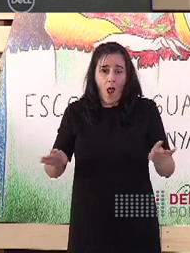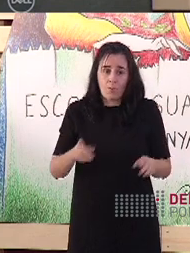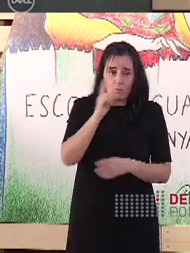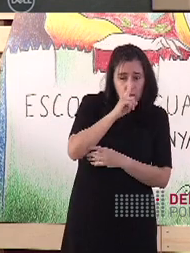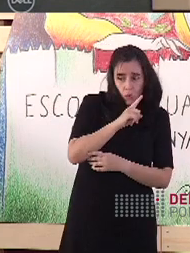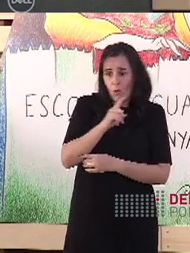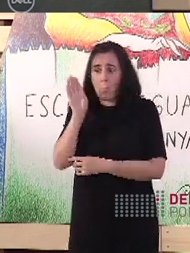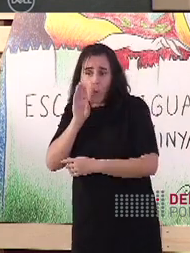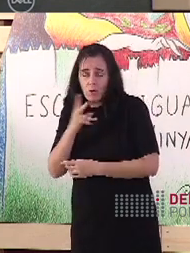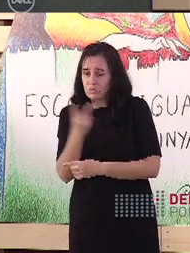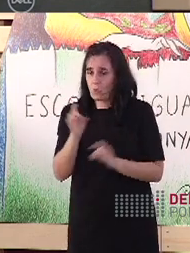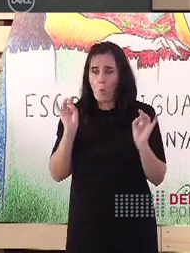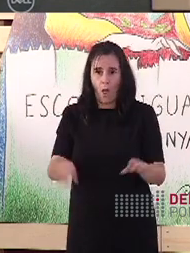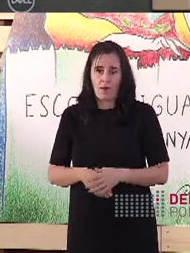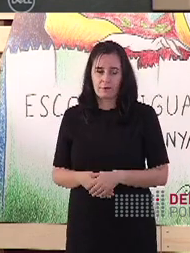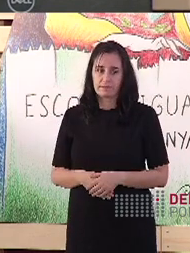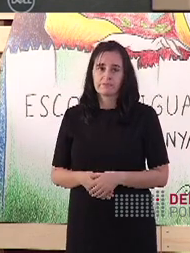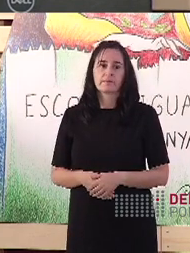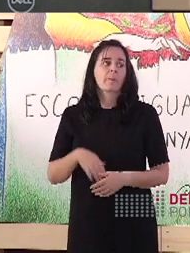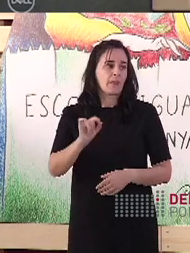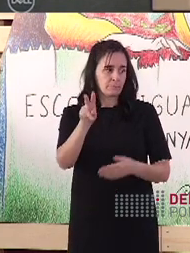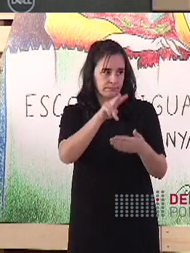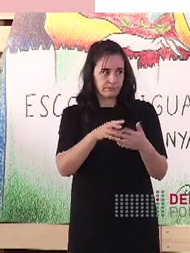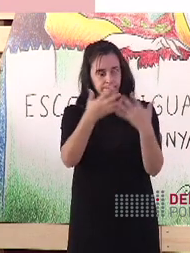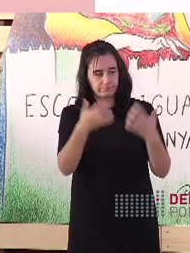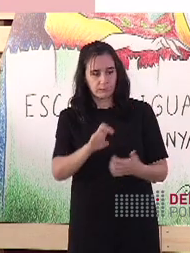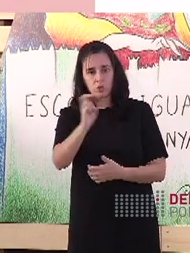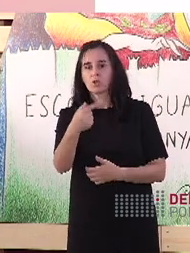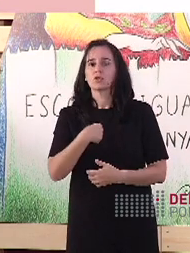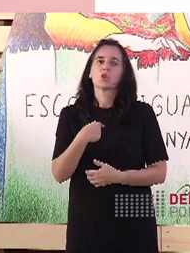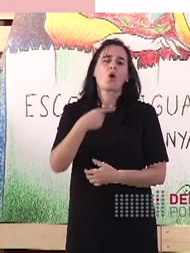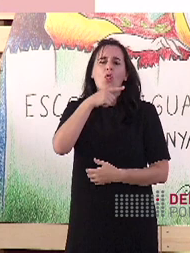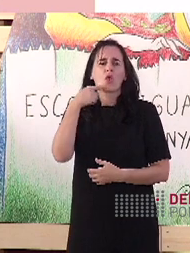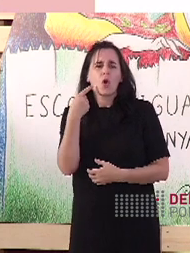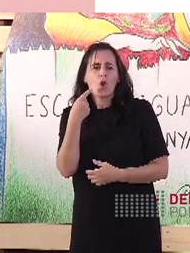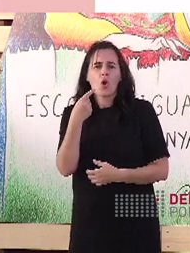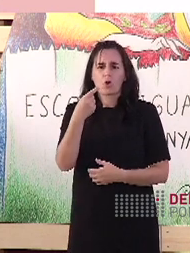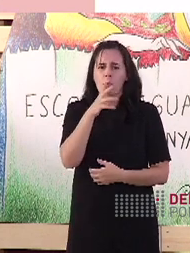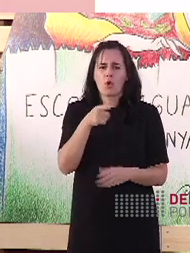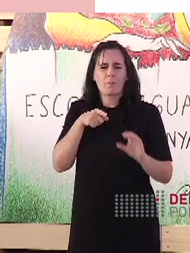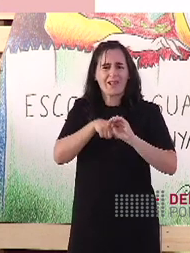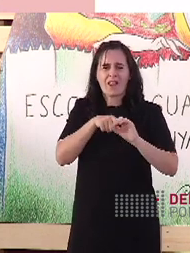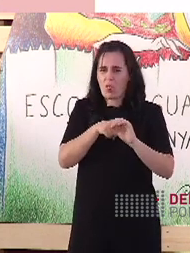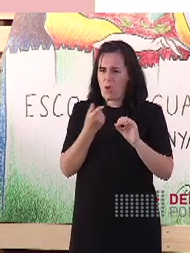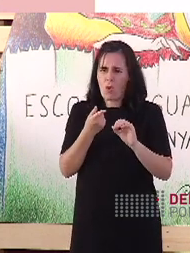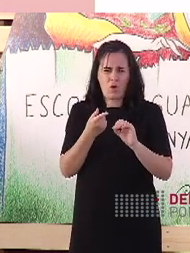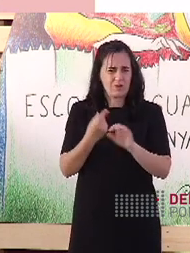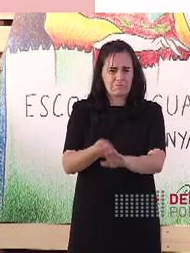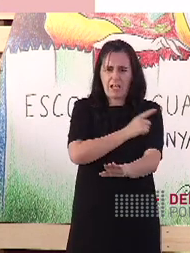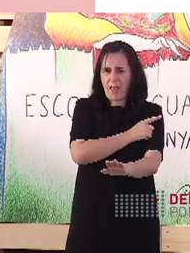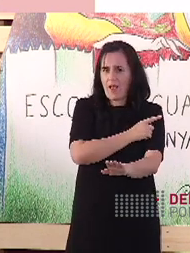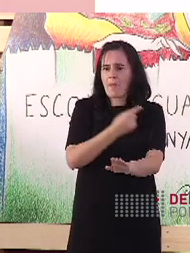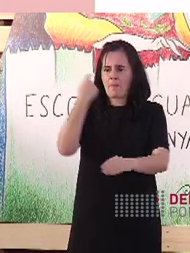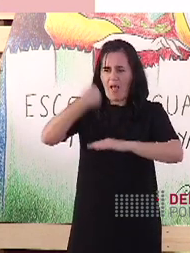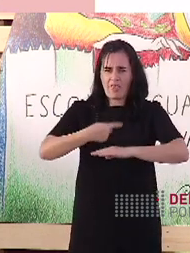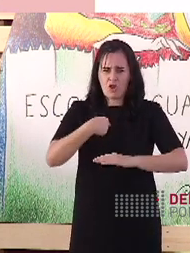Dale, si quieres. Sí, por ejemplo, dice, no quería sentir el dolor por la penetración de un hombre más robusto de lo normal y que me ordenaran quedarme quieta en una